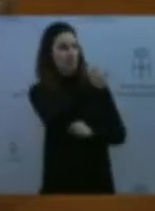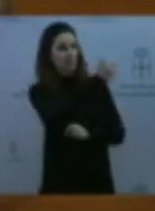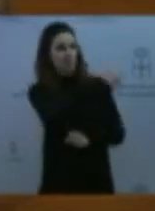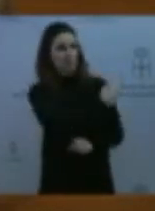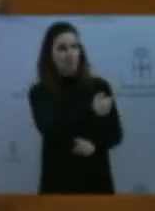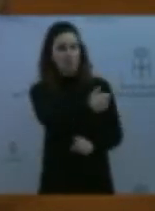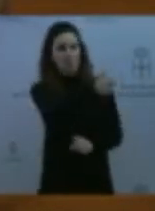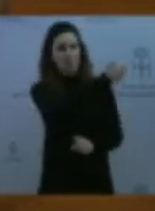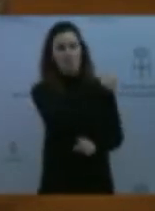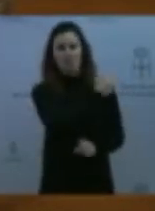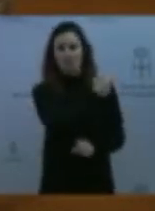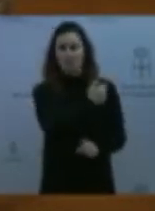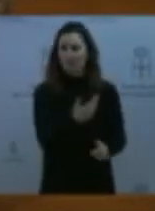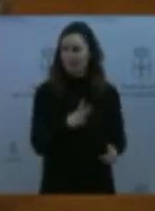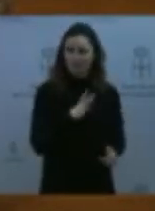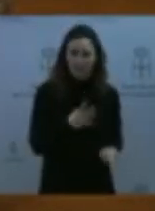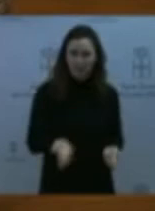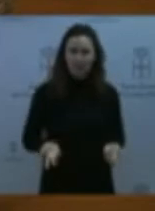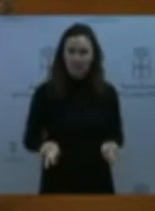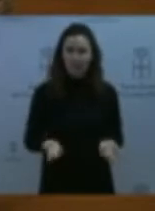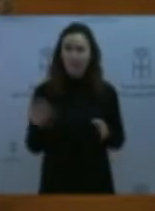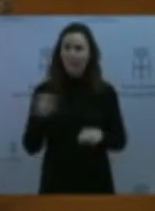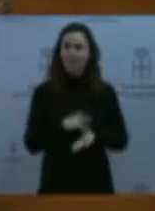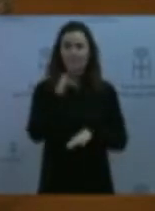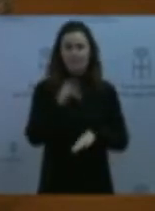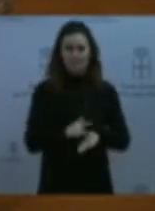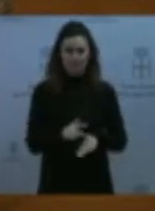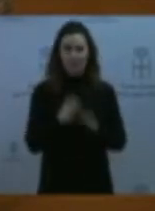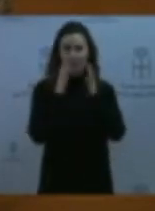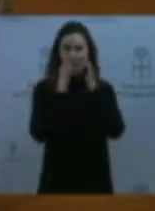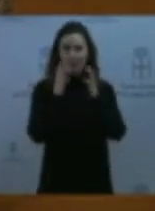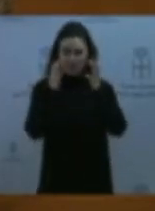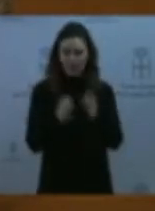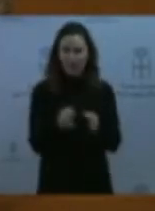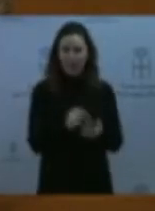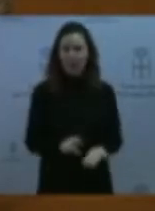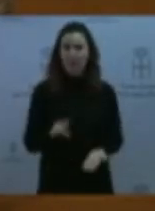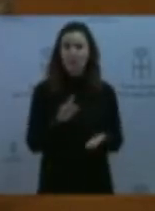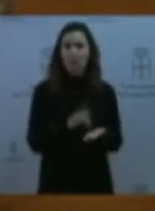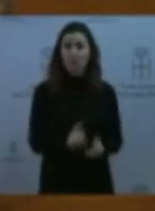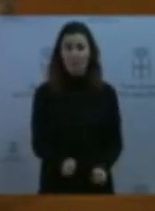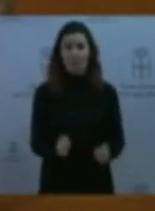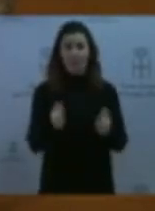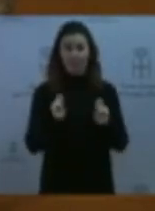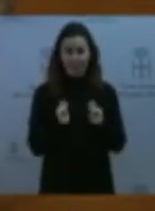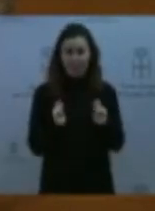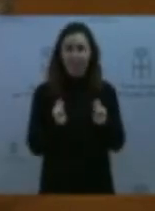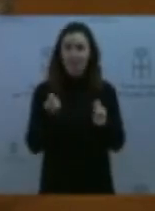la sensibilidad afectiva que producen este tipo de